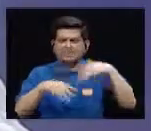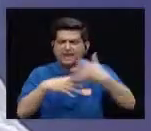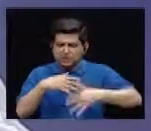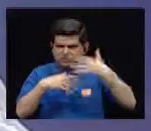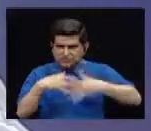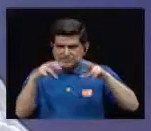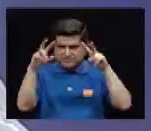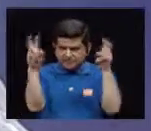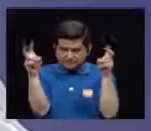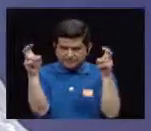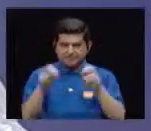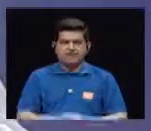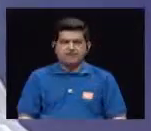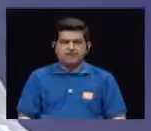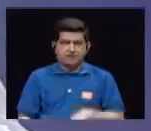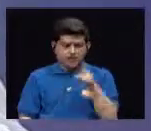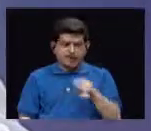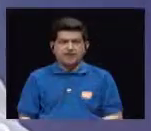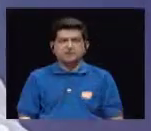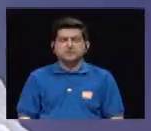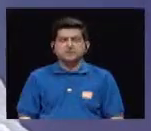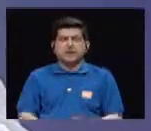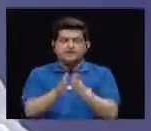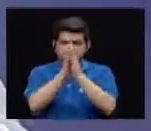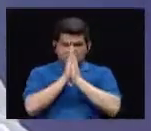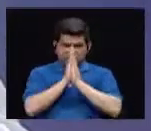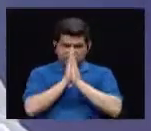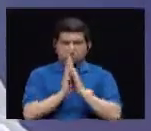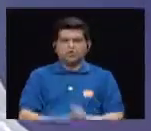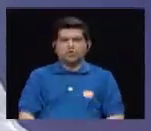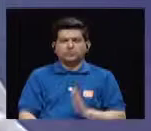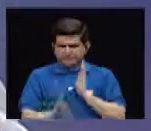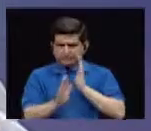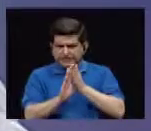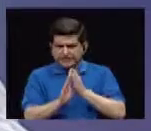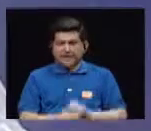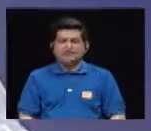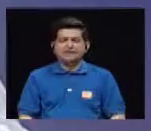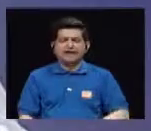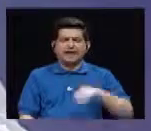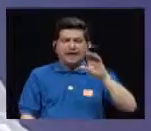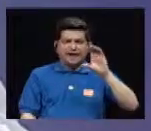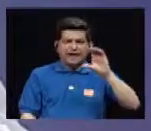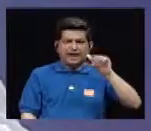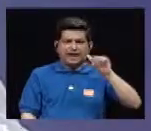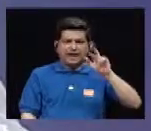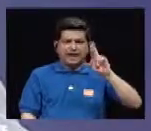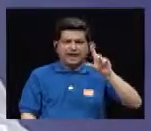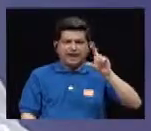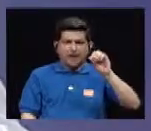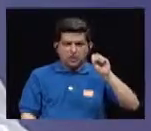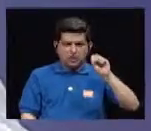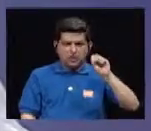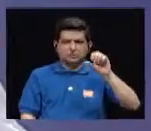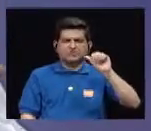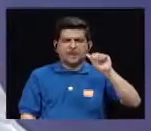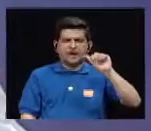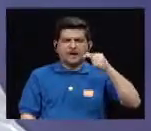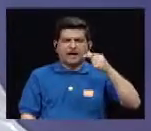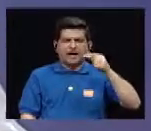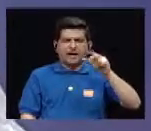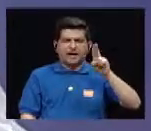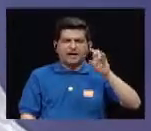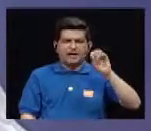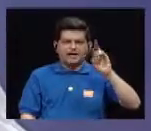de Sangre, esto fue un encargo propiamente, bueno, de Carlos Aguilar, sí, ¿verdad? Aprobado